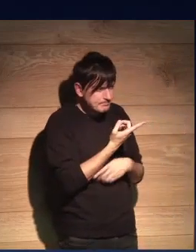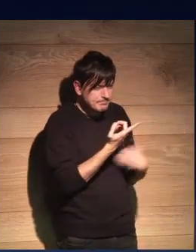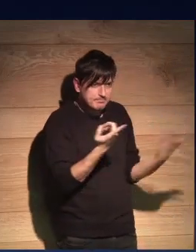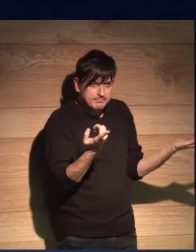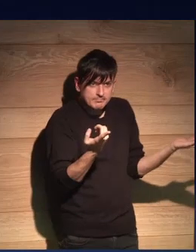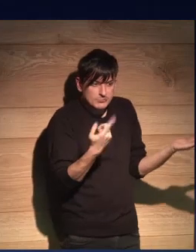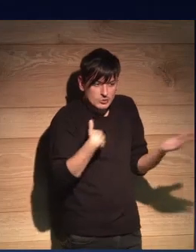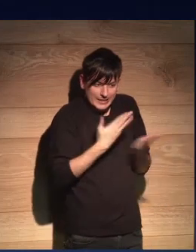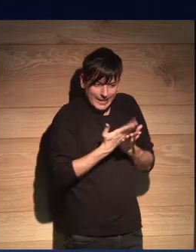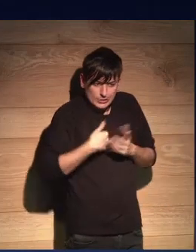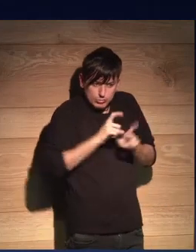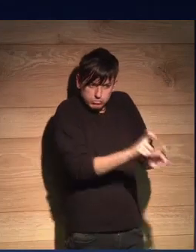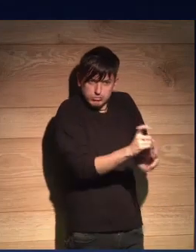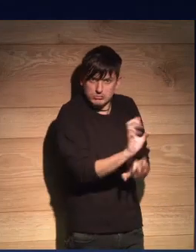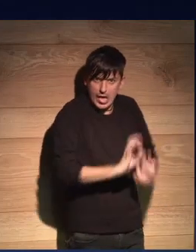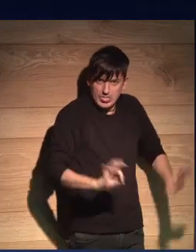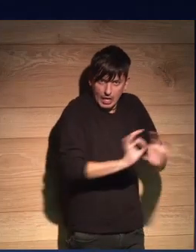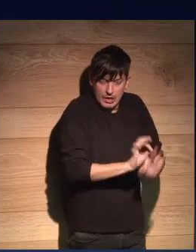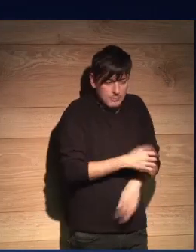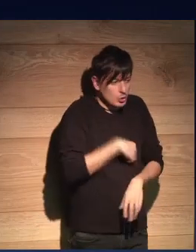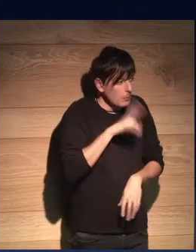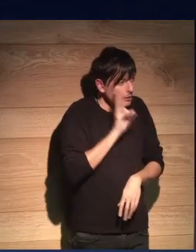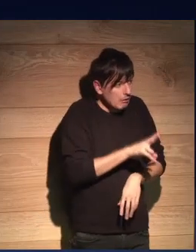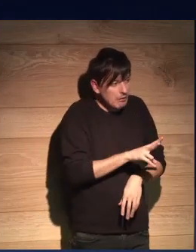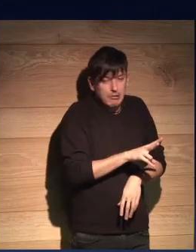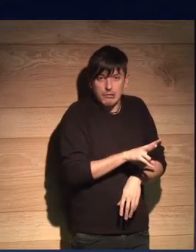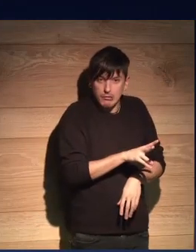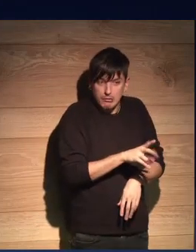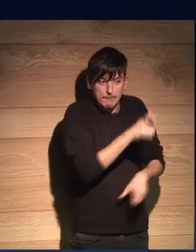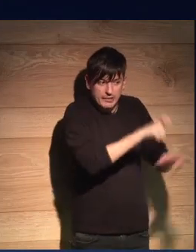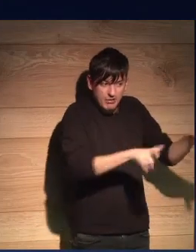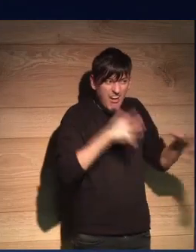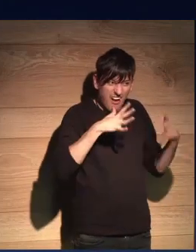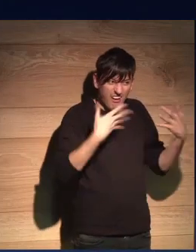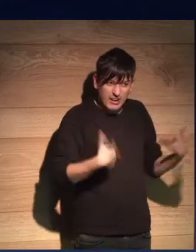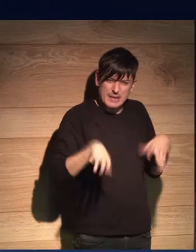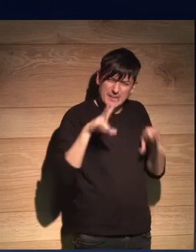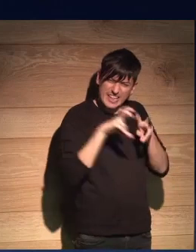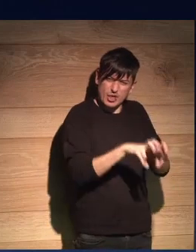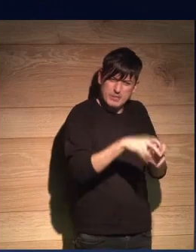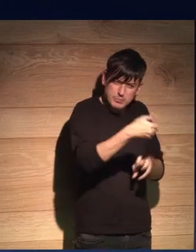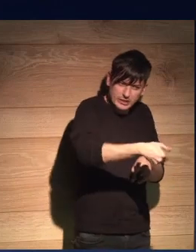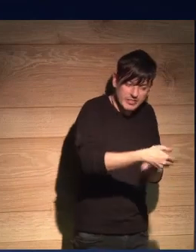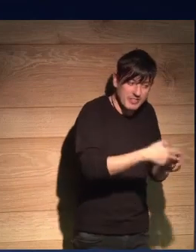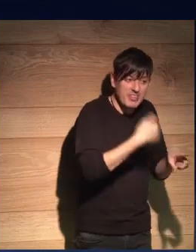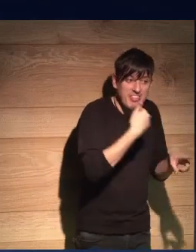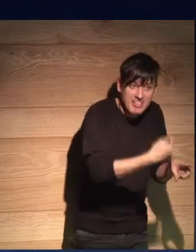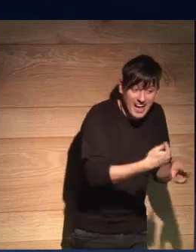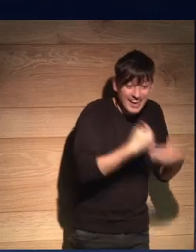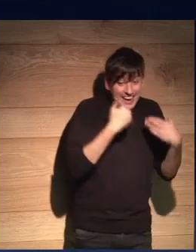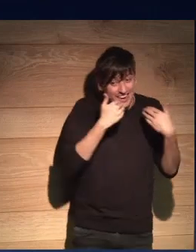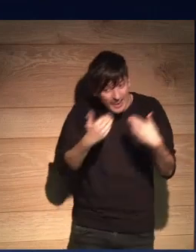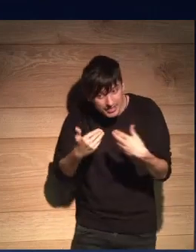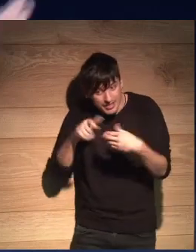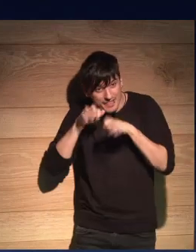mis manos en clase y tal. Y ver gente que ahora son investigadores importantes, diciendo que gracias a la